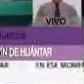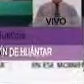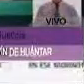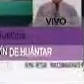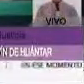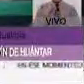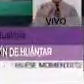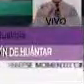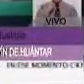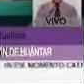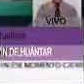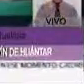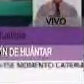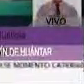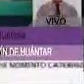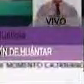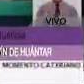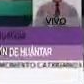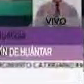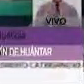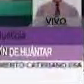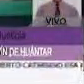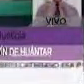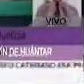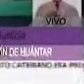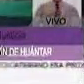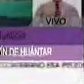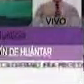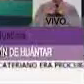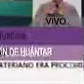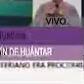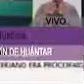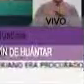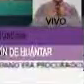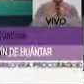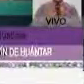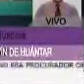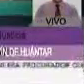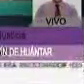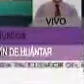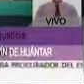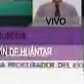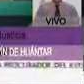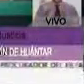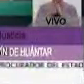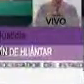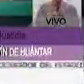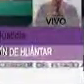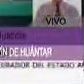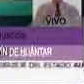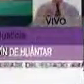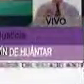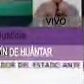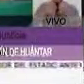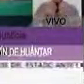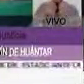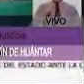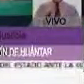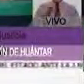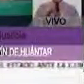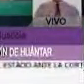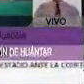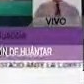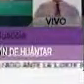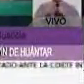y rigurosa de tratar un tema de tal trascendencia. El ministro de Justicia y Derechos Humanos,